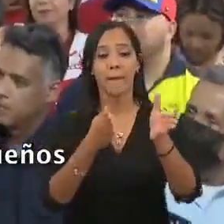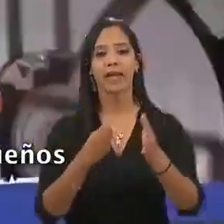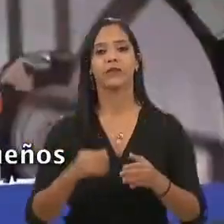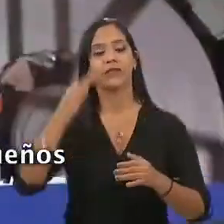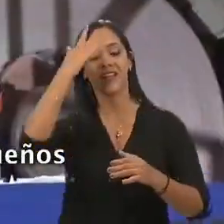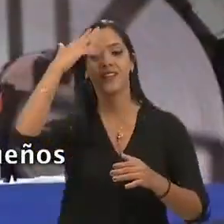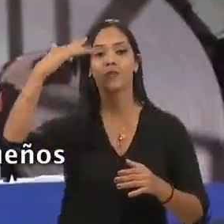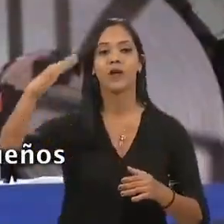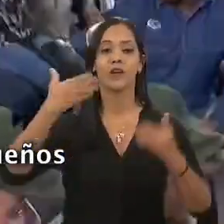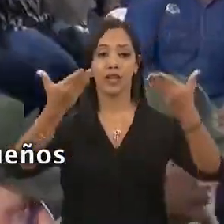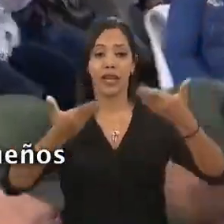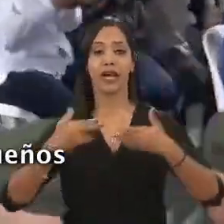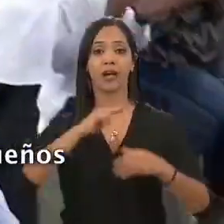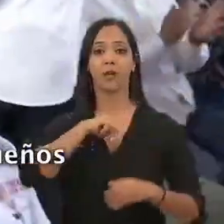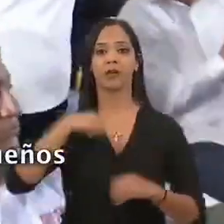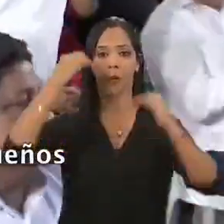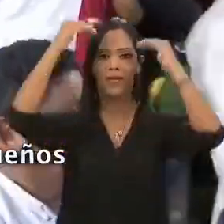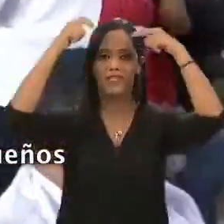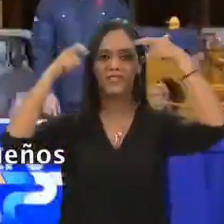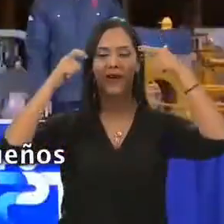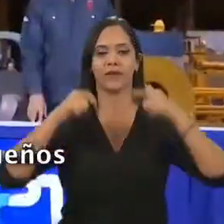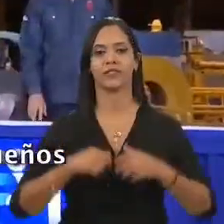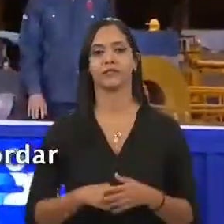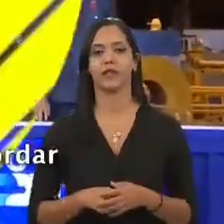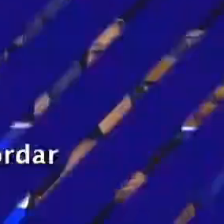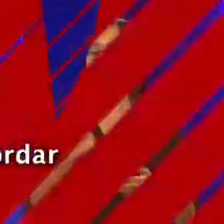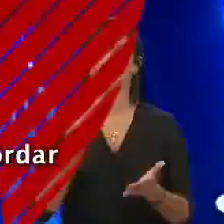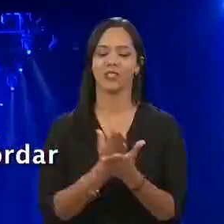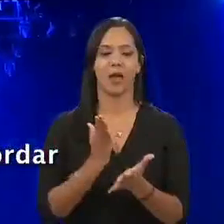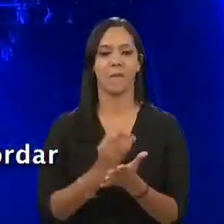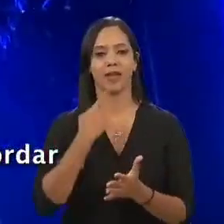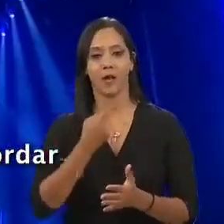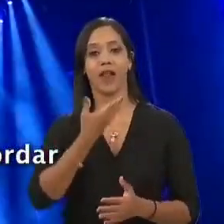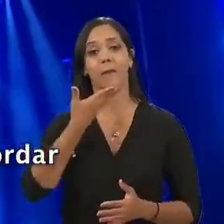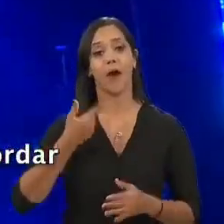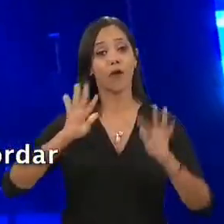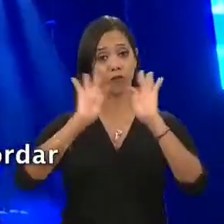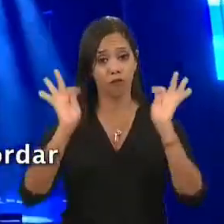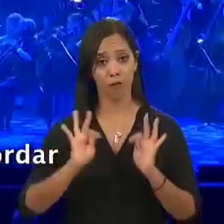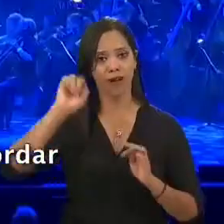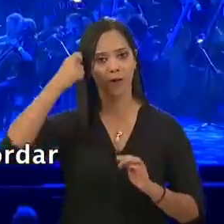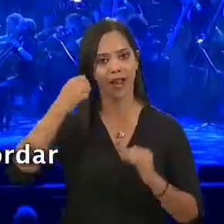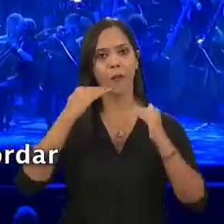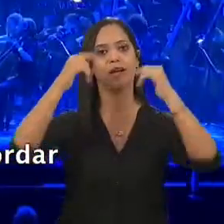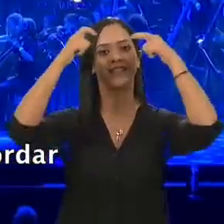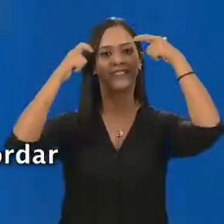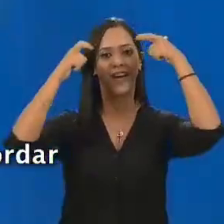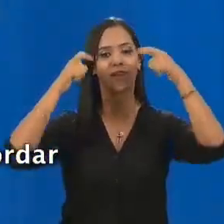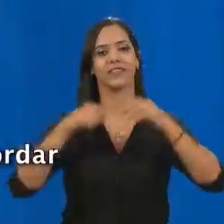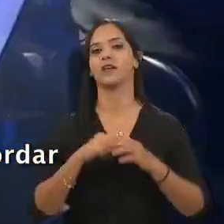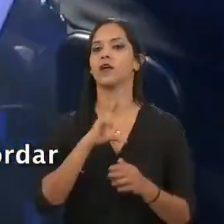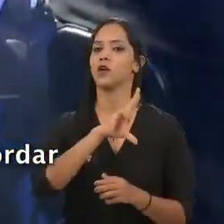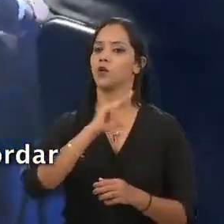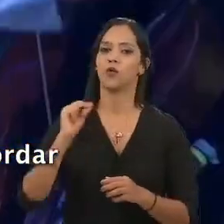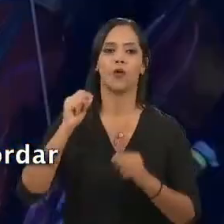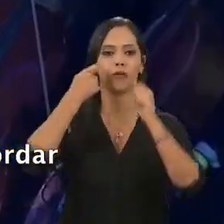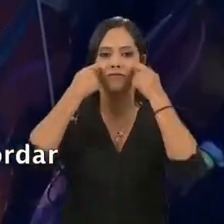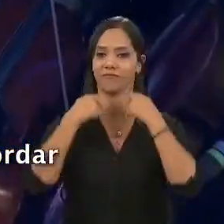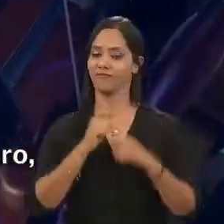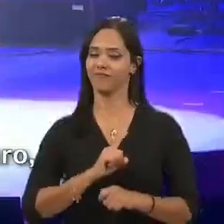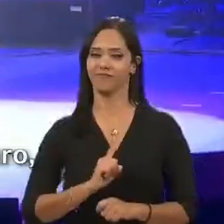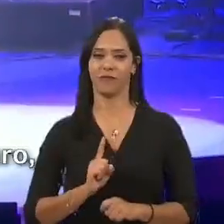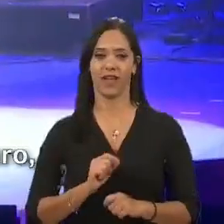los sueños y el legado de nuestro comandante Chávez. Yo siempre he dicho, la mejor manera de recordar al comandante Chávez no es llorando,